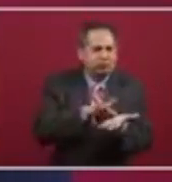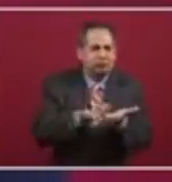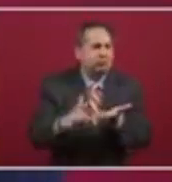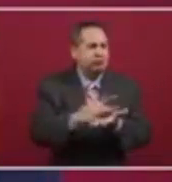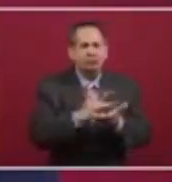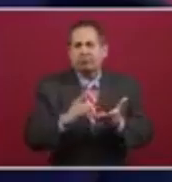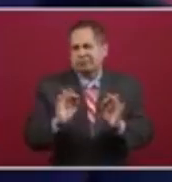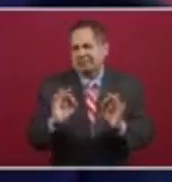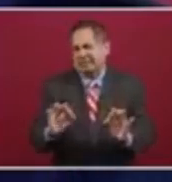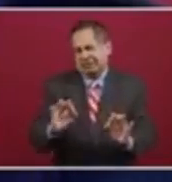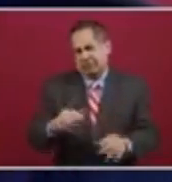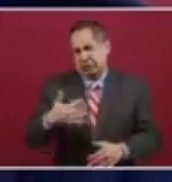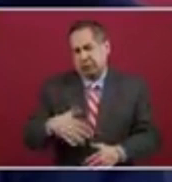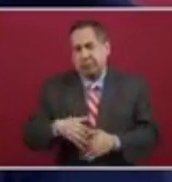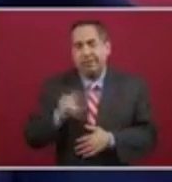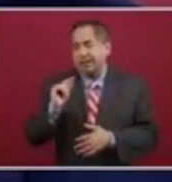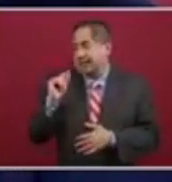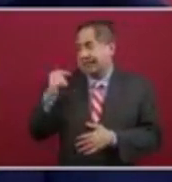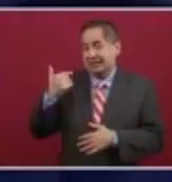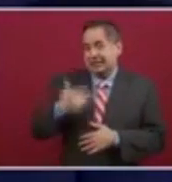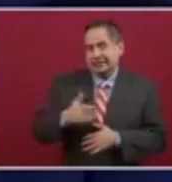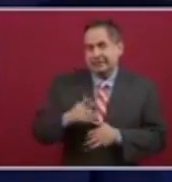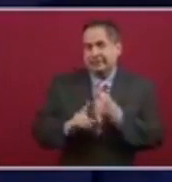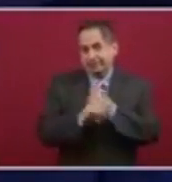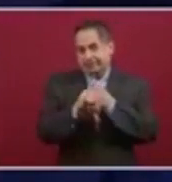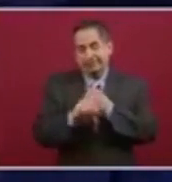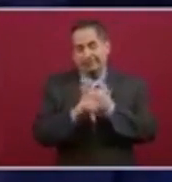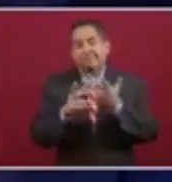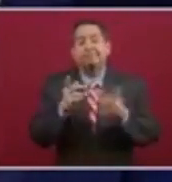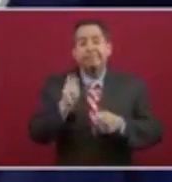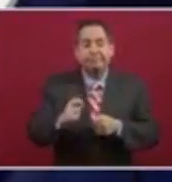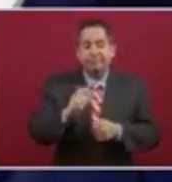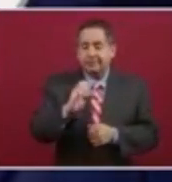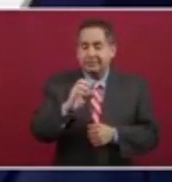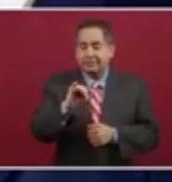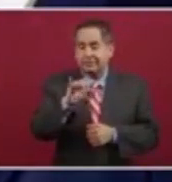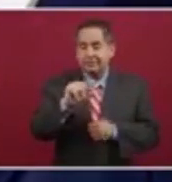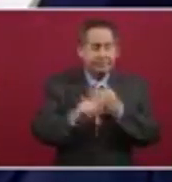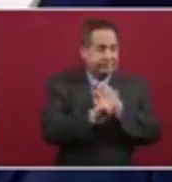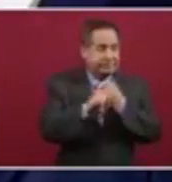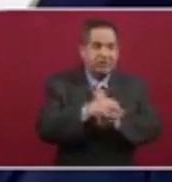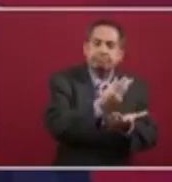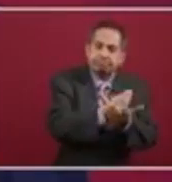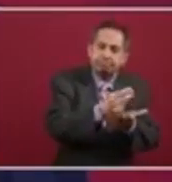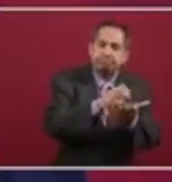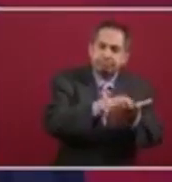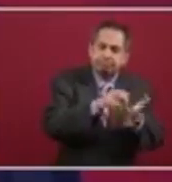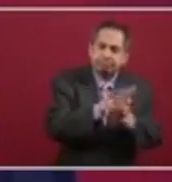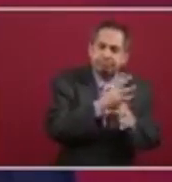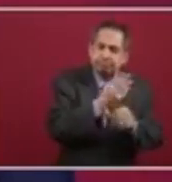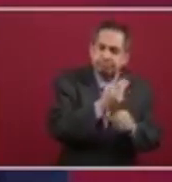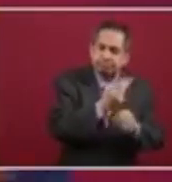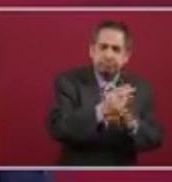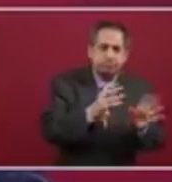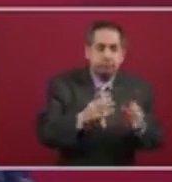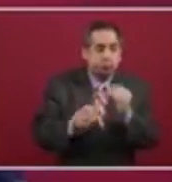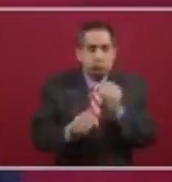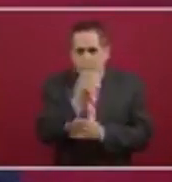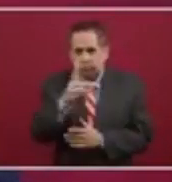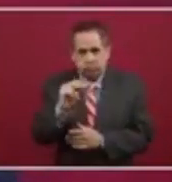Bocas, Tabasco, se alcanzará la autosuficiencia en producción de gasolinas en mayo de 2022. Este